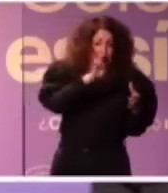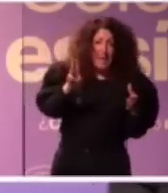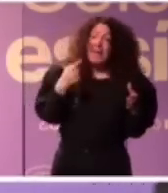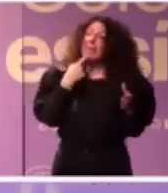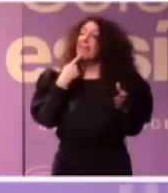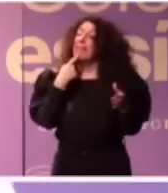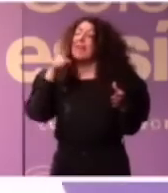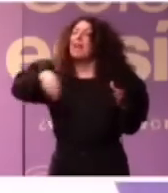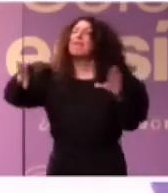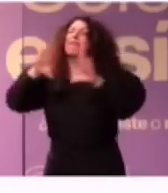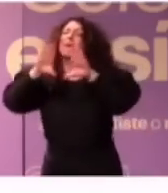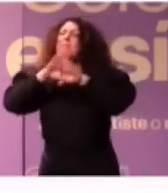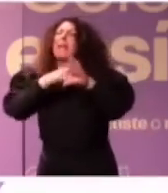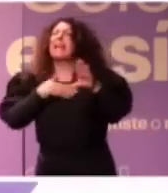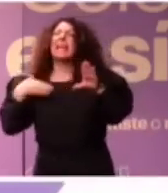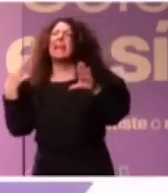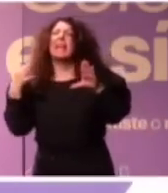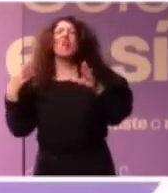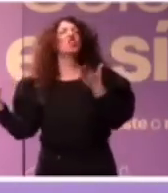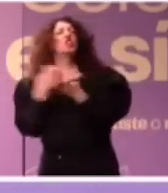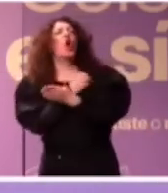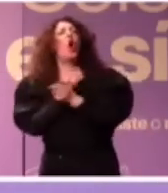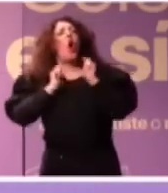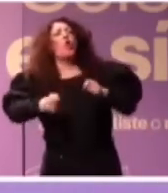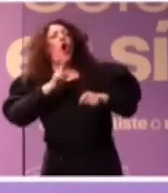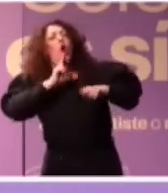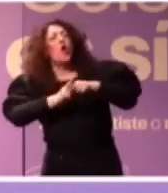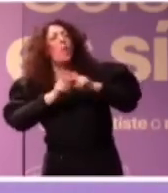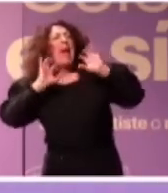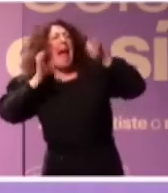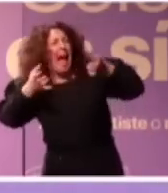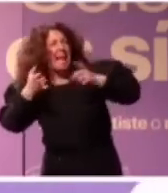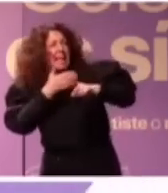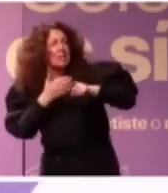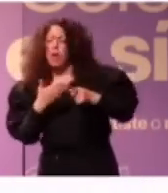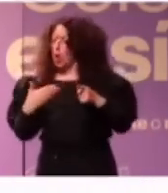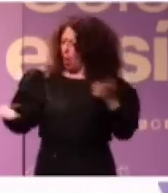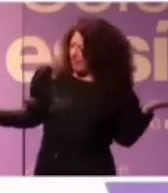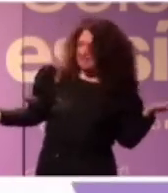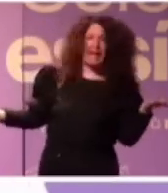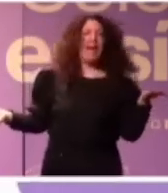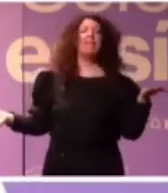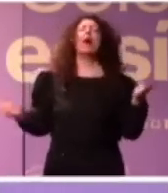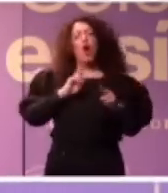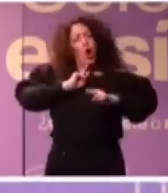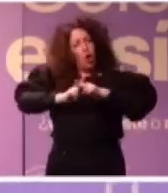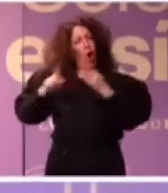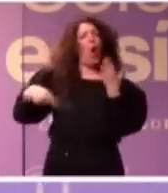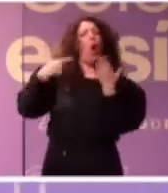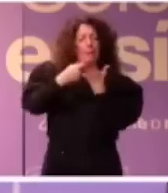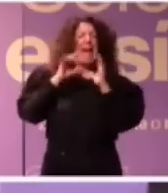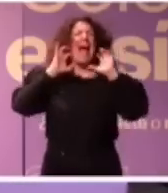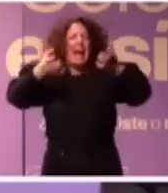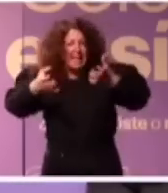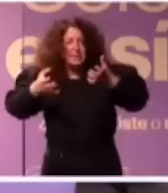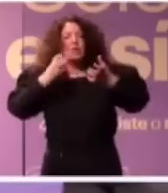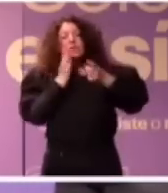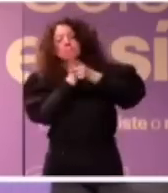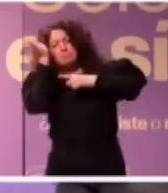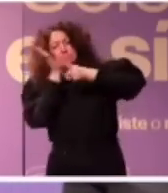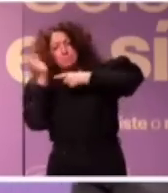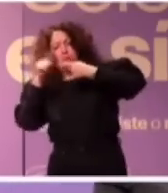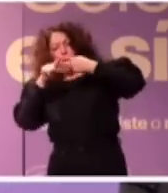¿qué queríais las feministas? ¿Llamarlo todo agresión? No pasa nada, lo llamamos agresión. Y ahora va a haber dos tipos de agresiones.